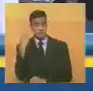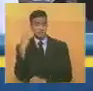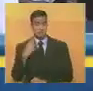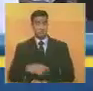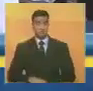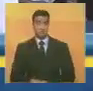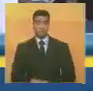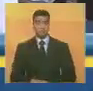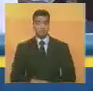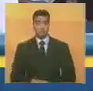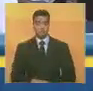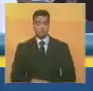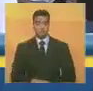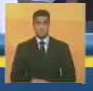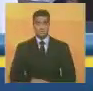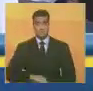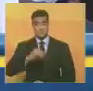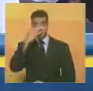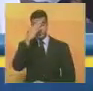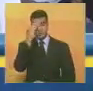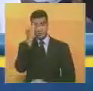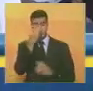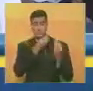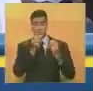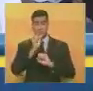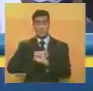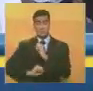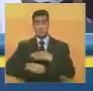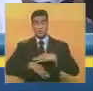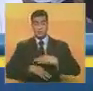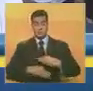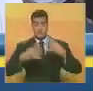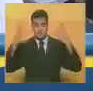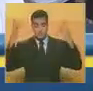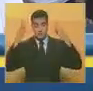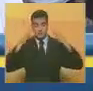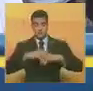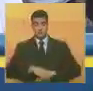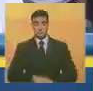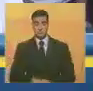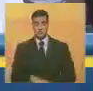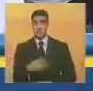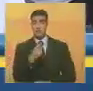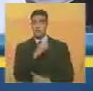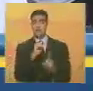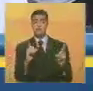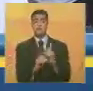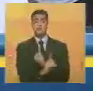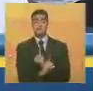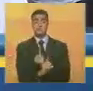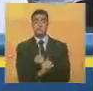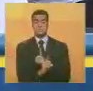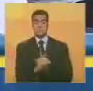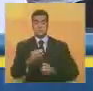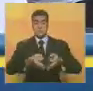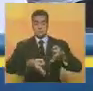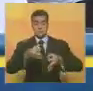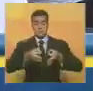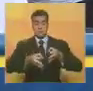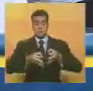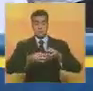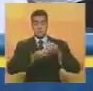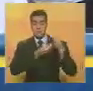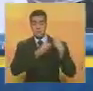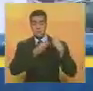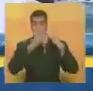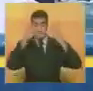Ramón Agüero, que se olvidó que fue electo para defender los intereses del gremio de enfermería y no para convertirse en juez patrón